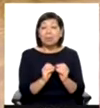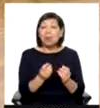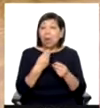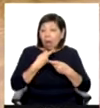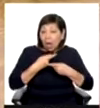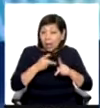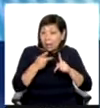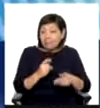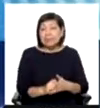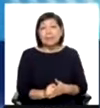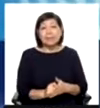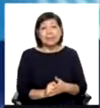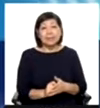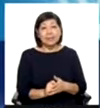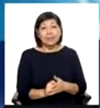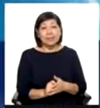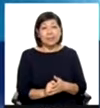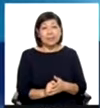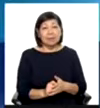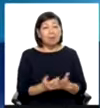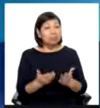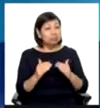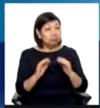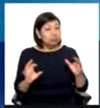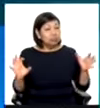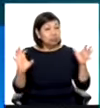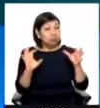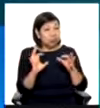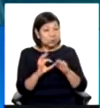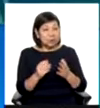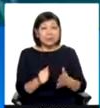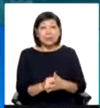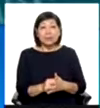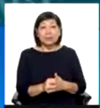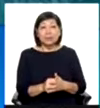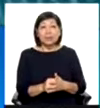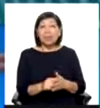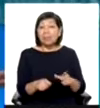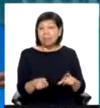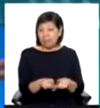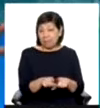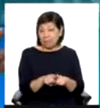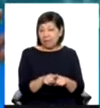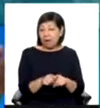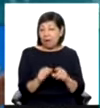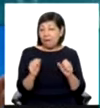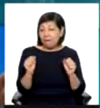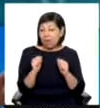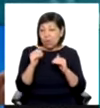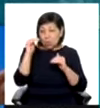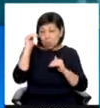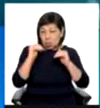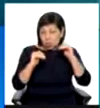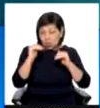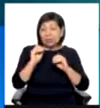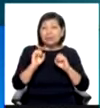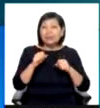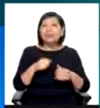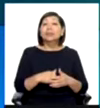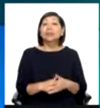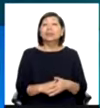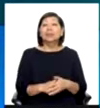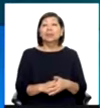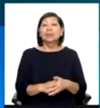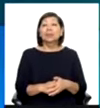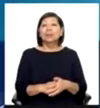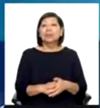difundiendo. Igual recién también en una hablamos alianza... Hablamos de heladas y también de friaje, ¿no? Porque claro, friaje claro, claro, claro, sí. Y